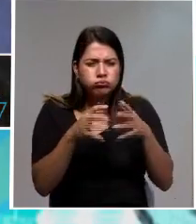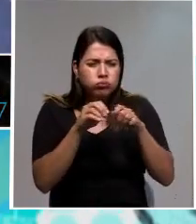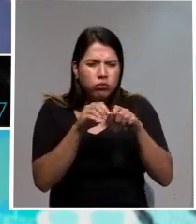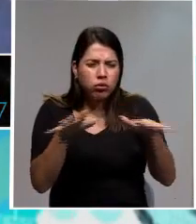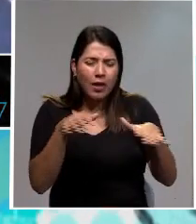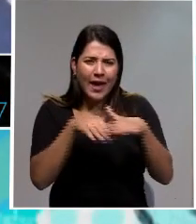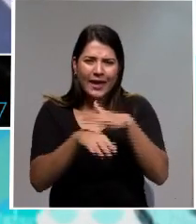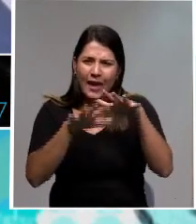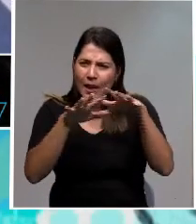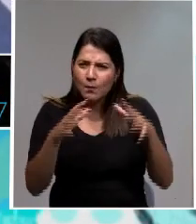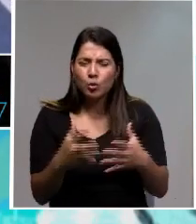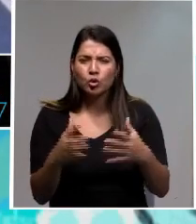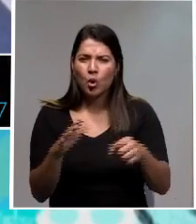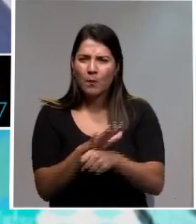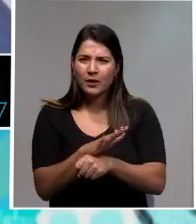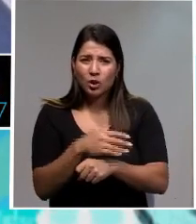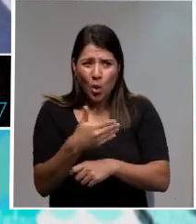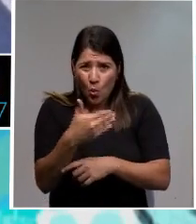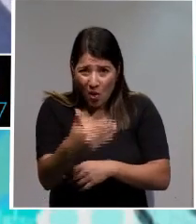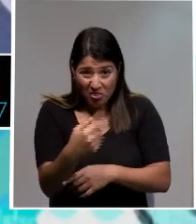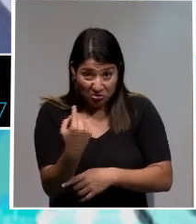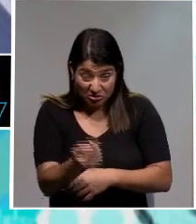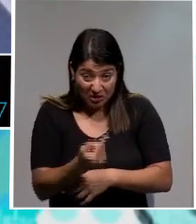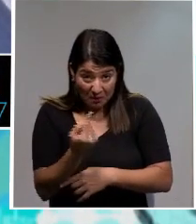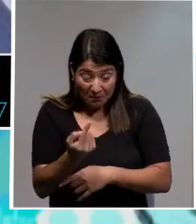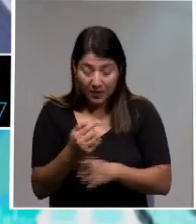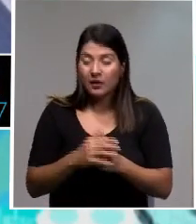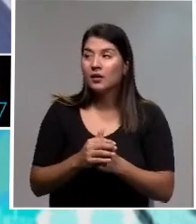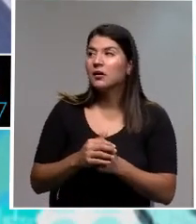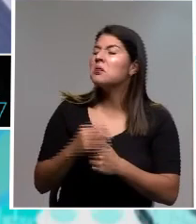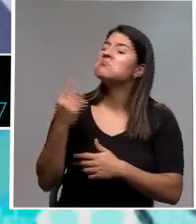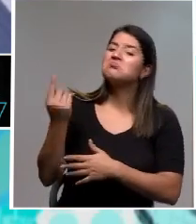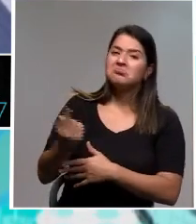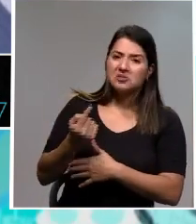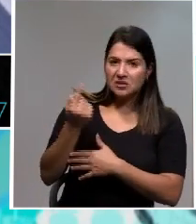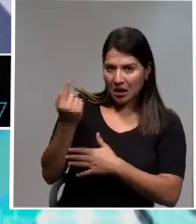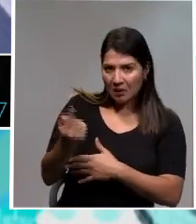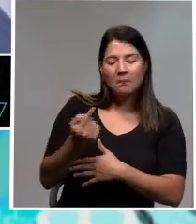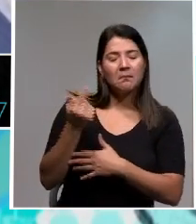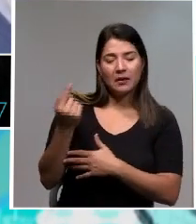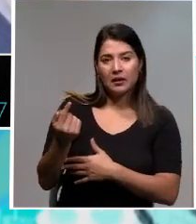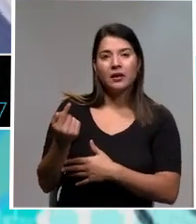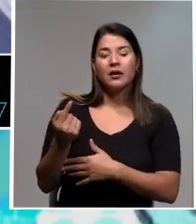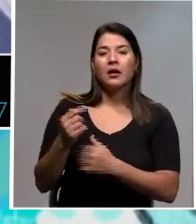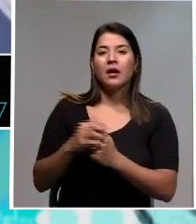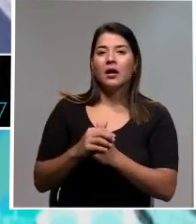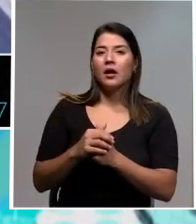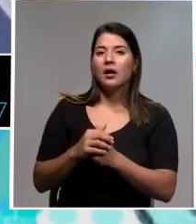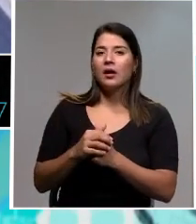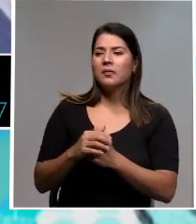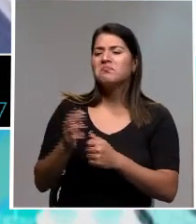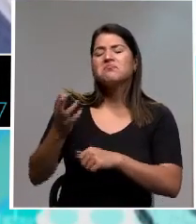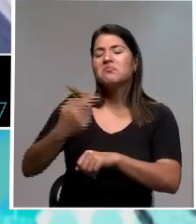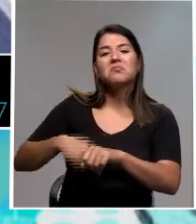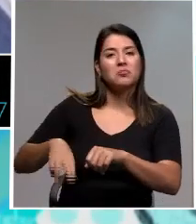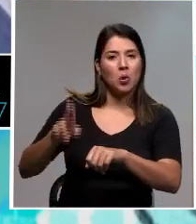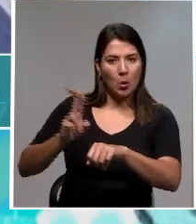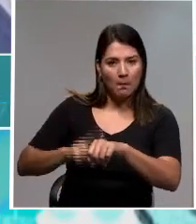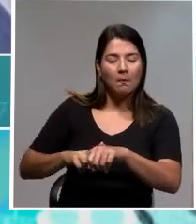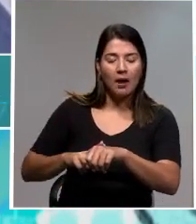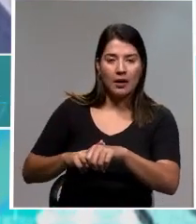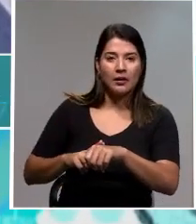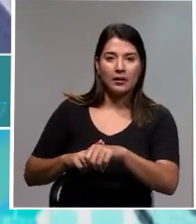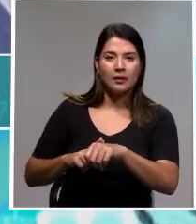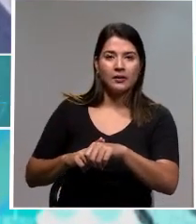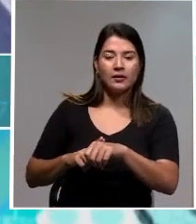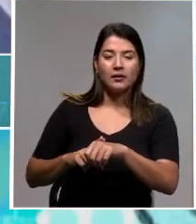Siempre se han dado, vamos a ver, en el marco de la interacción de todas las especies biológicas, es normal